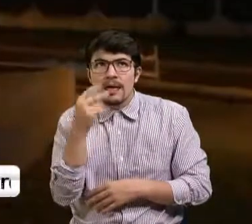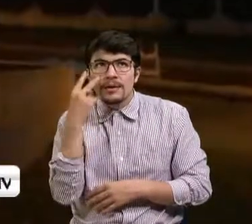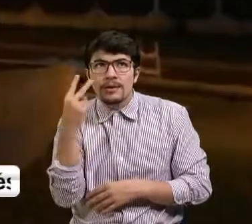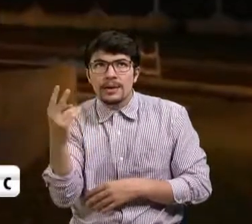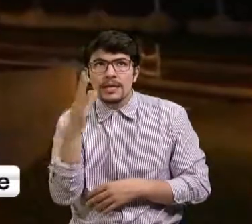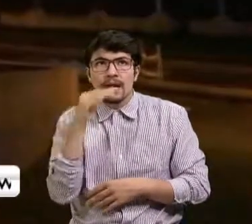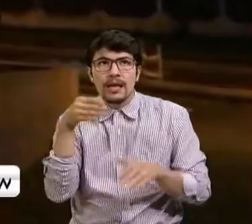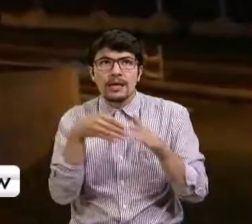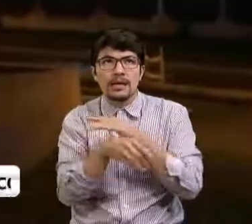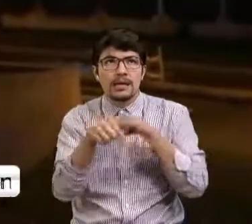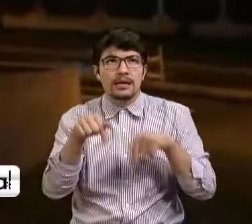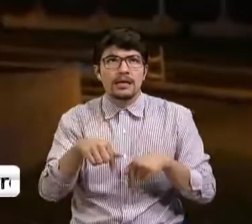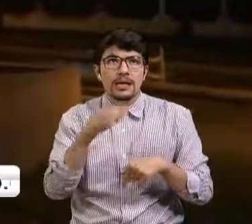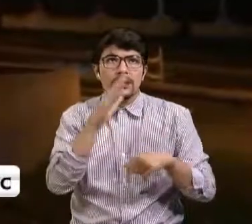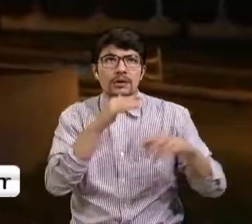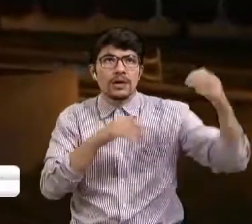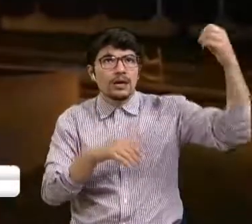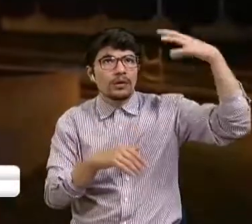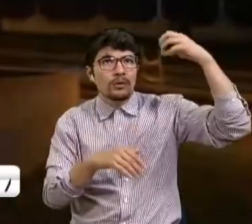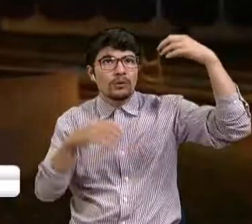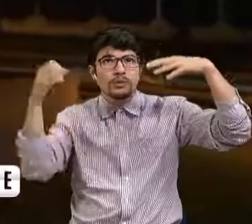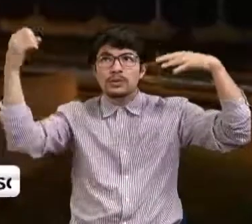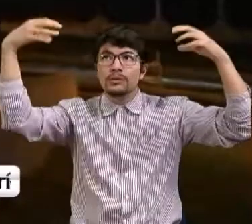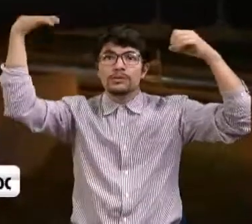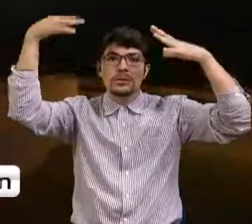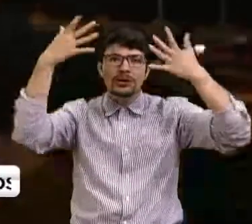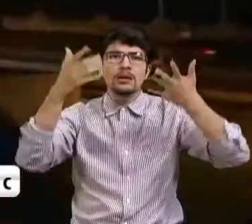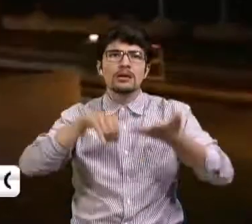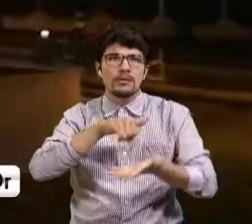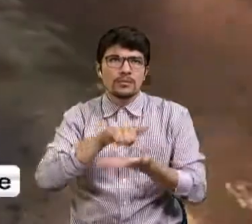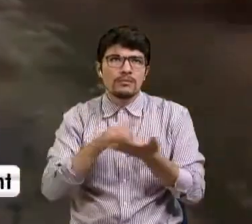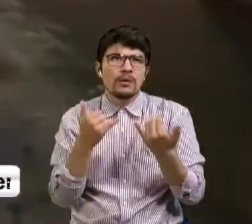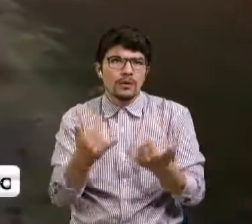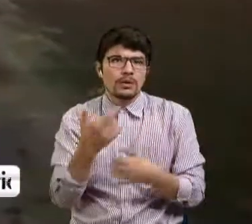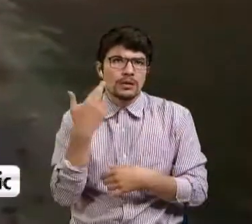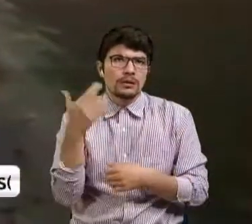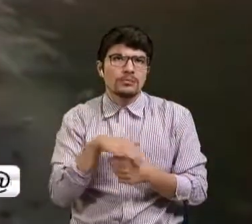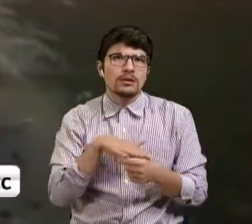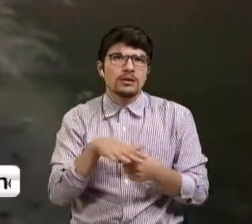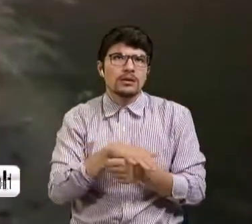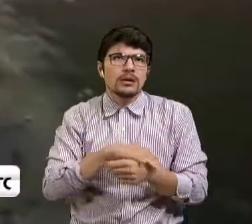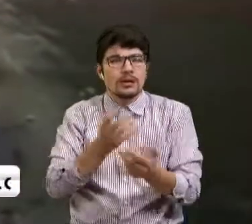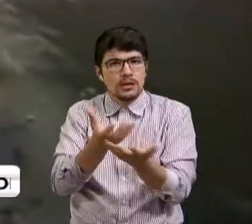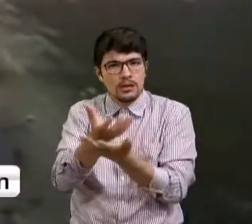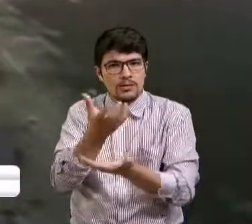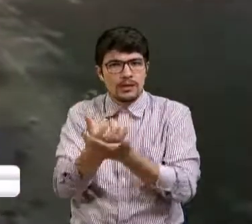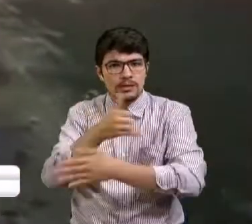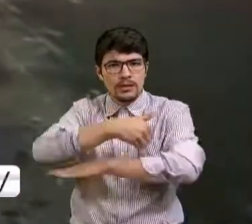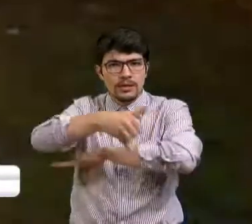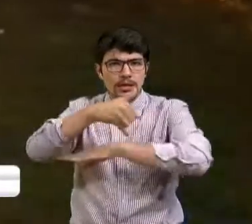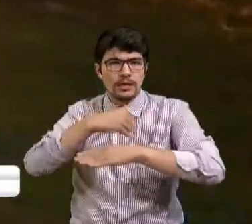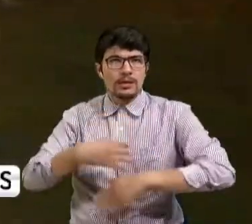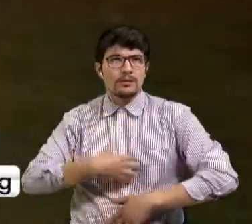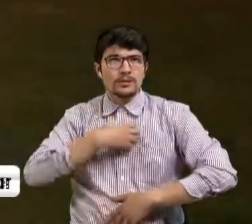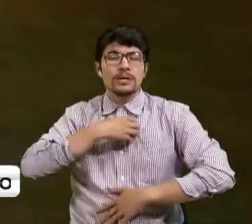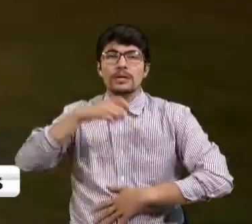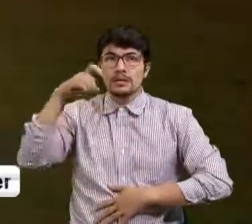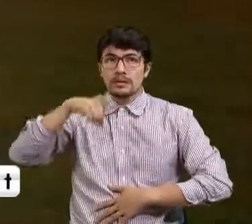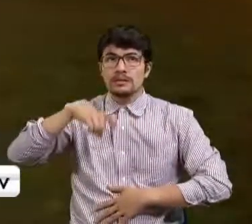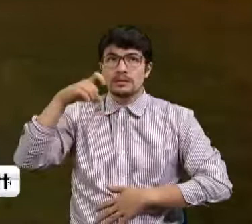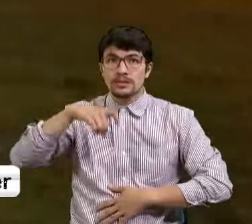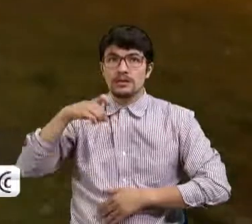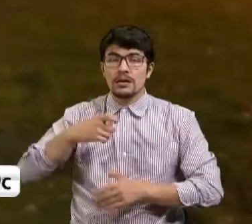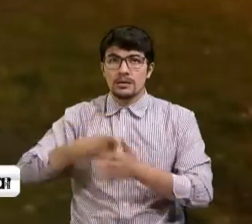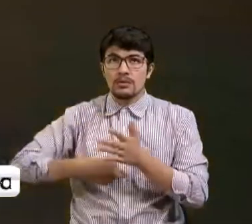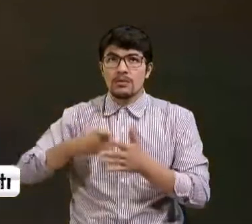entraba acá y como no hay luces para el sector te pasa lo que está pasando ahorita según recomendaciones de un ingeniero civil se hace necesario que se